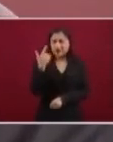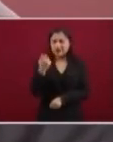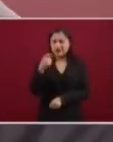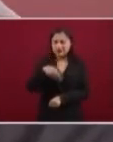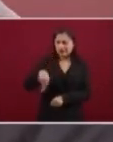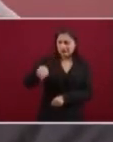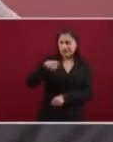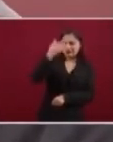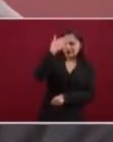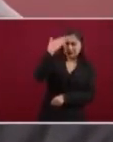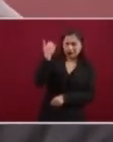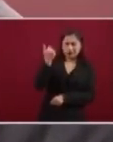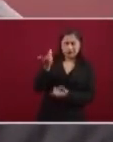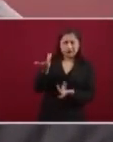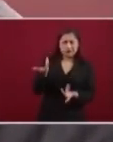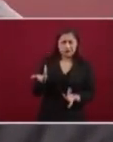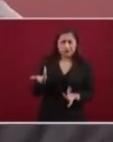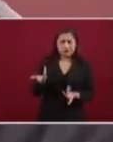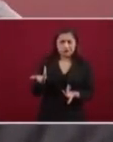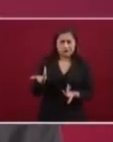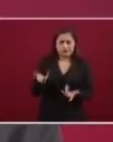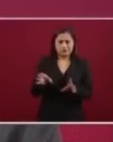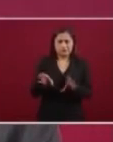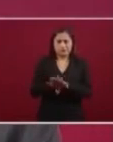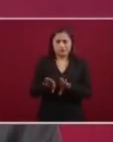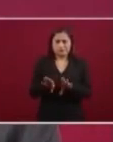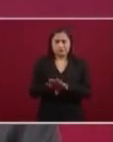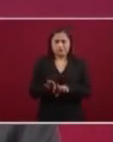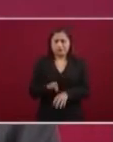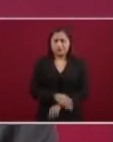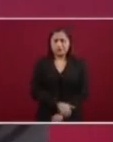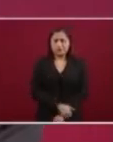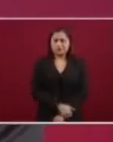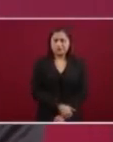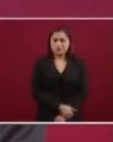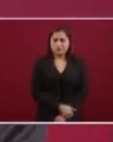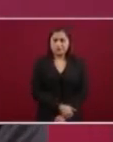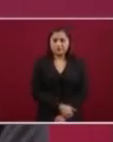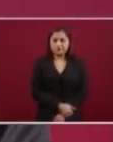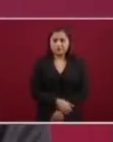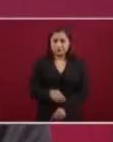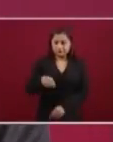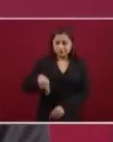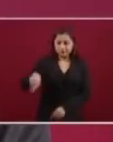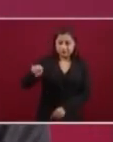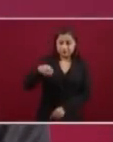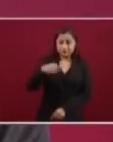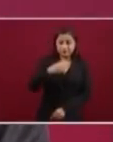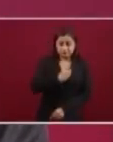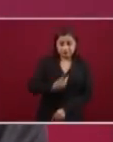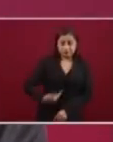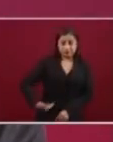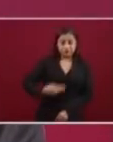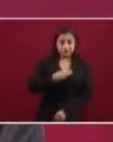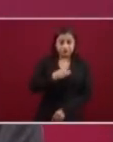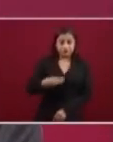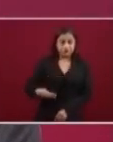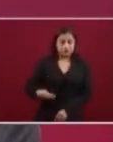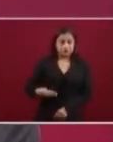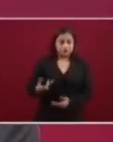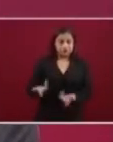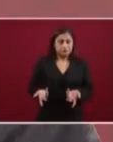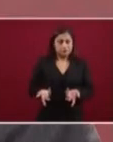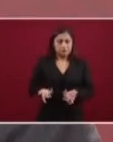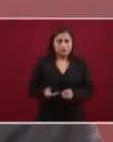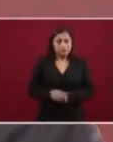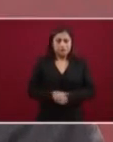hablando de un 10% al término de este periodo. ¿Qué significa entonces esto? Que con todo y lo que se ha tenido de